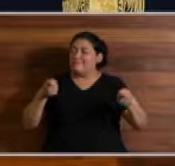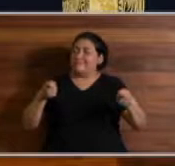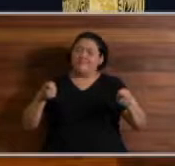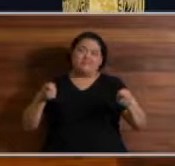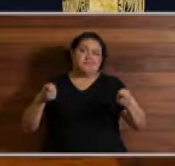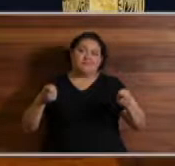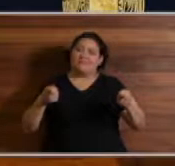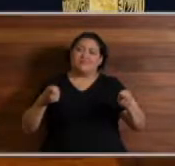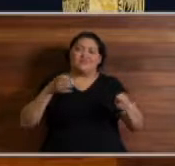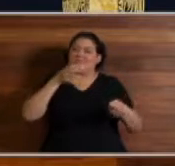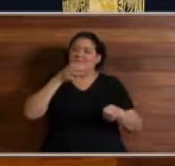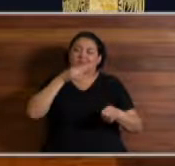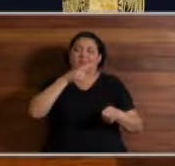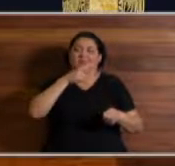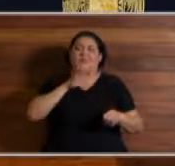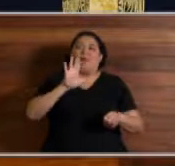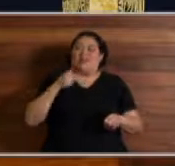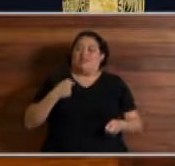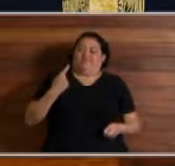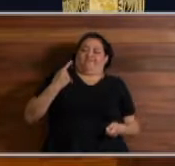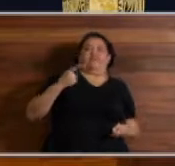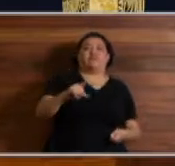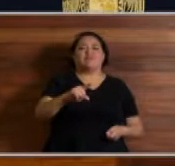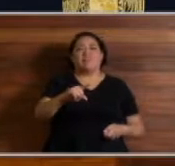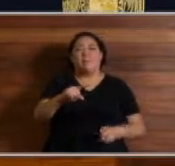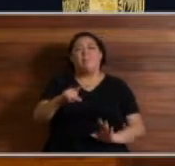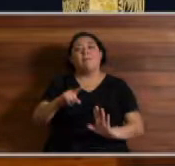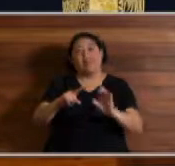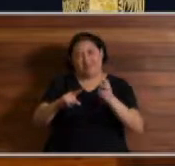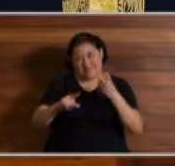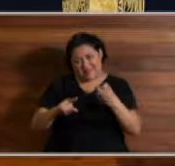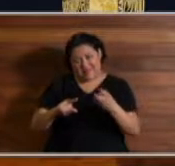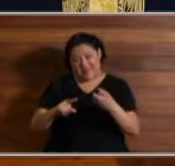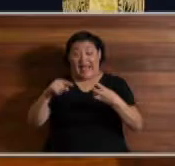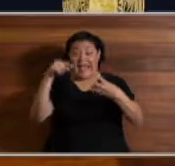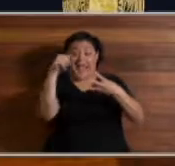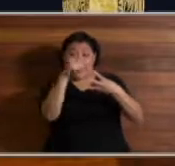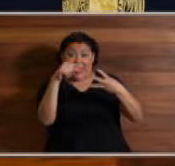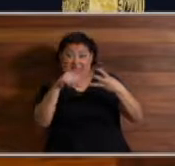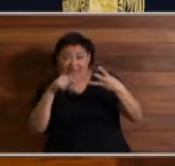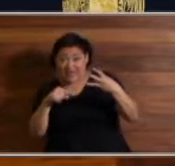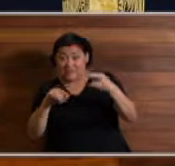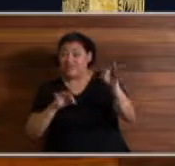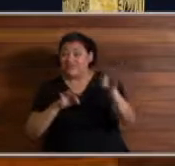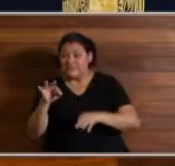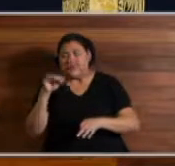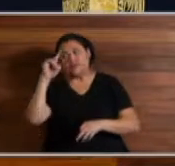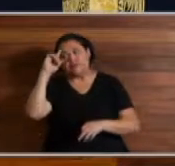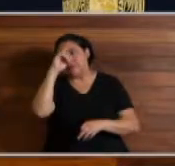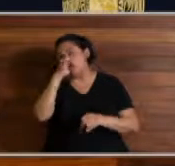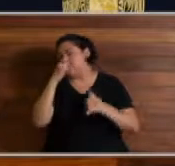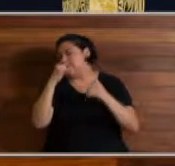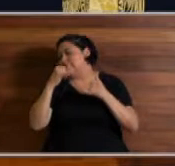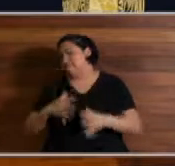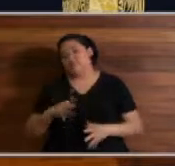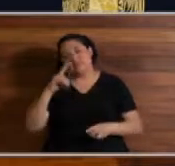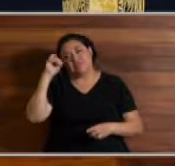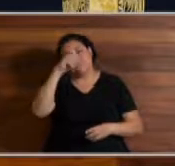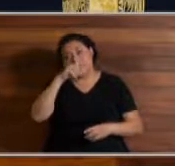no es más que una dictadura, ¿no? Este son los tres y el fondo de